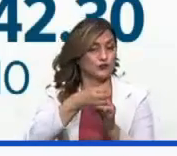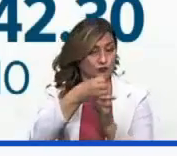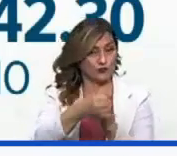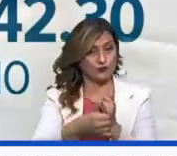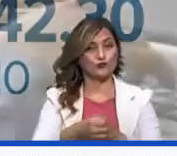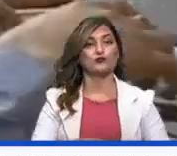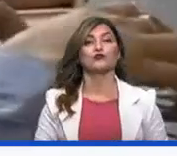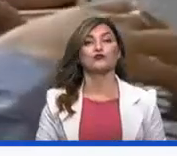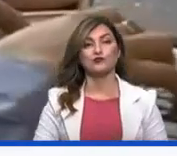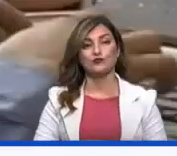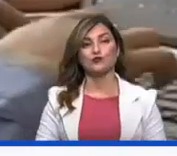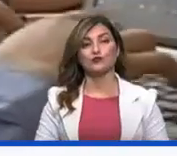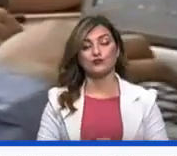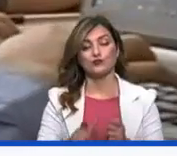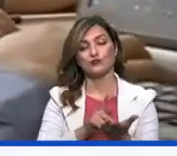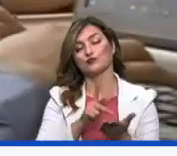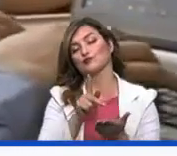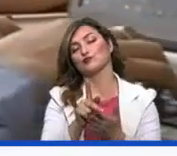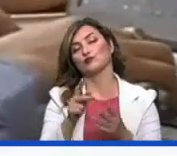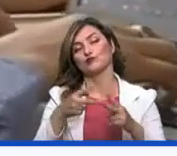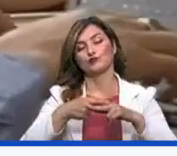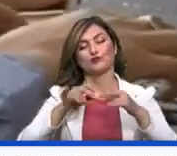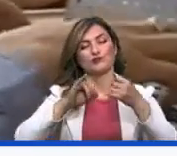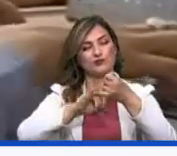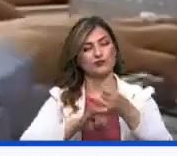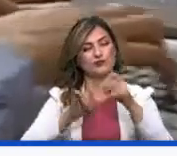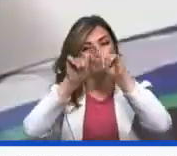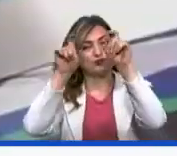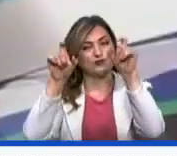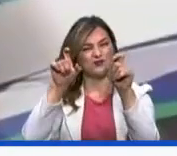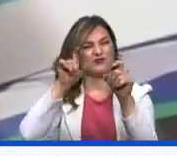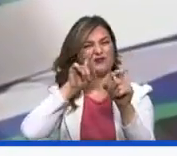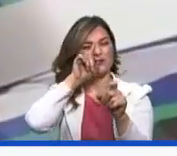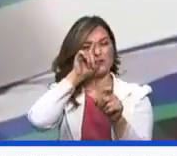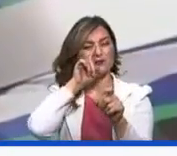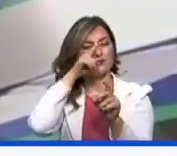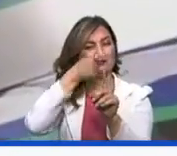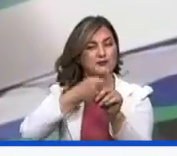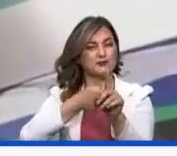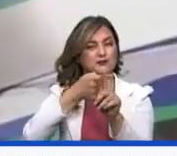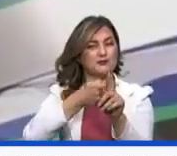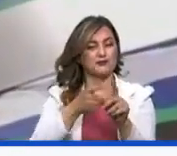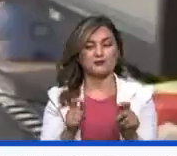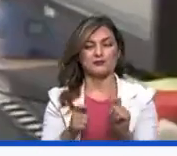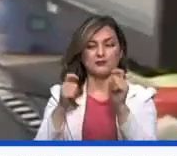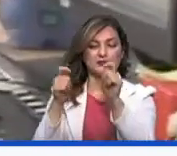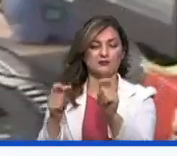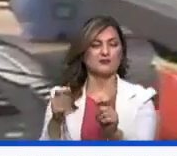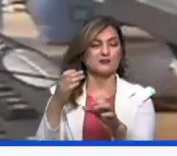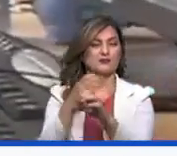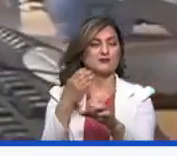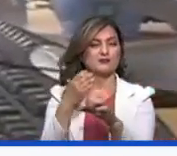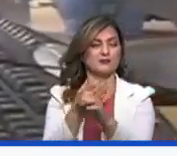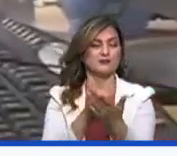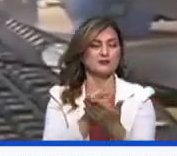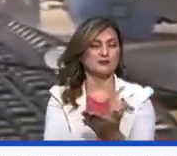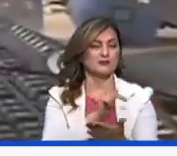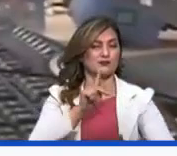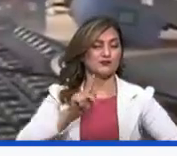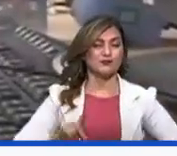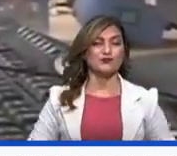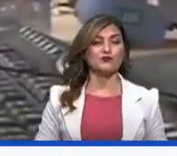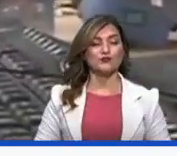$2,142.30 al año. Los contribuyentes con relación de dependencia deben presentar este mes a su empleador una proyección de gastos